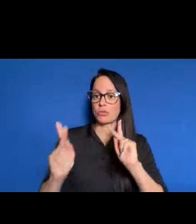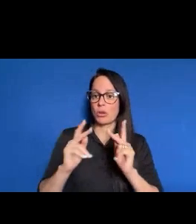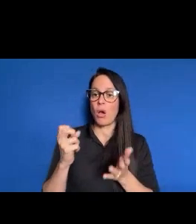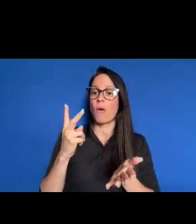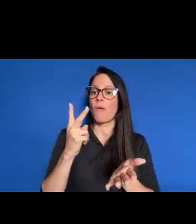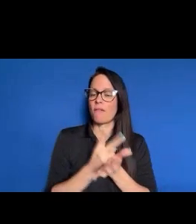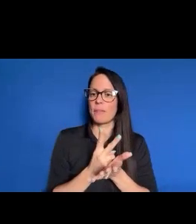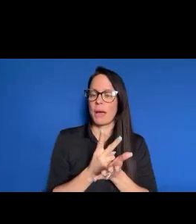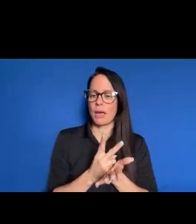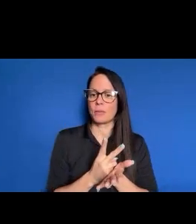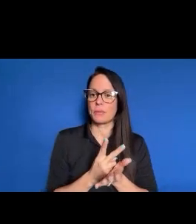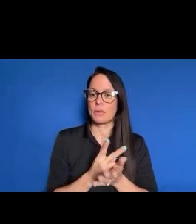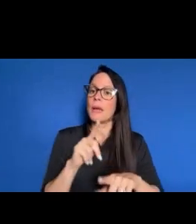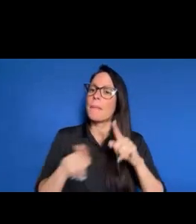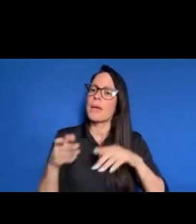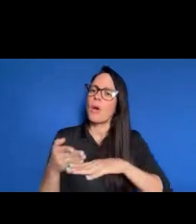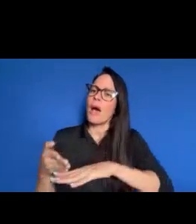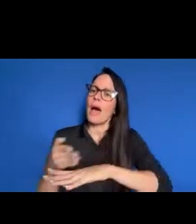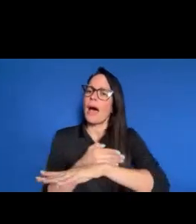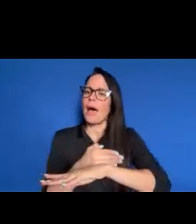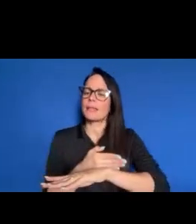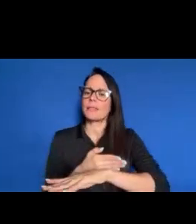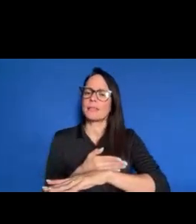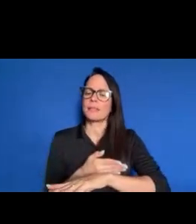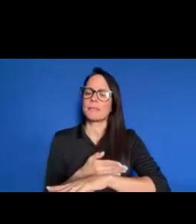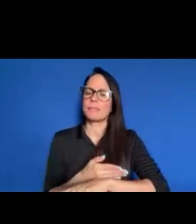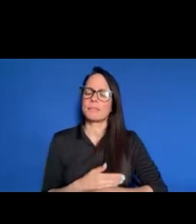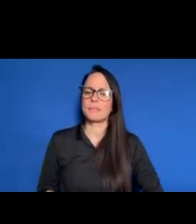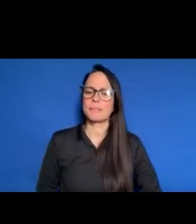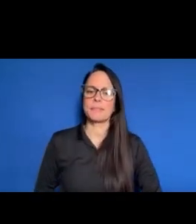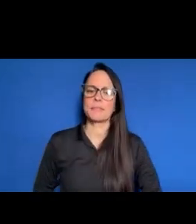pero antes me gustaría, ¿verdad?, de ahí a la... No te pases.